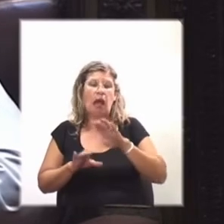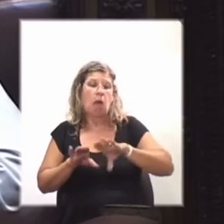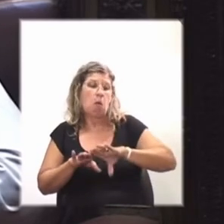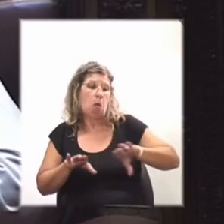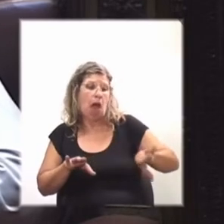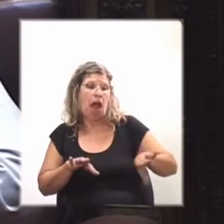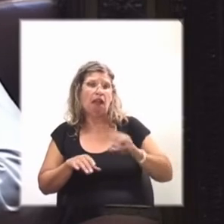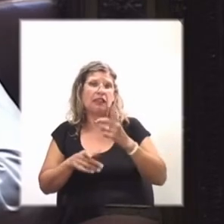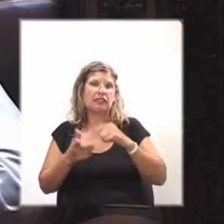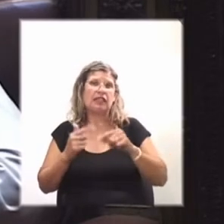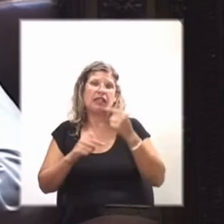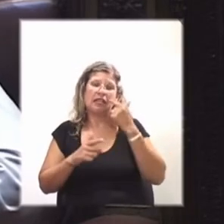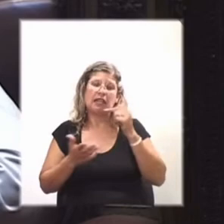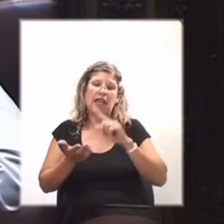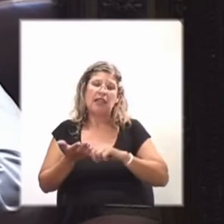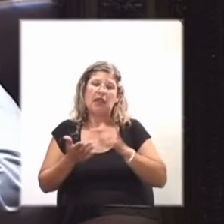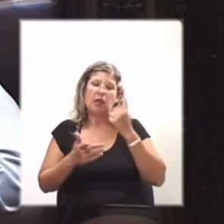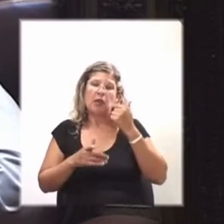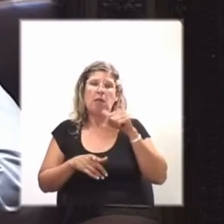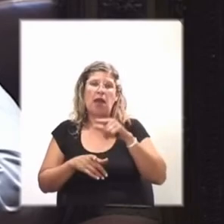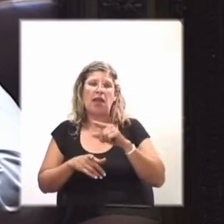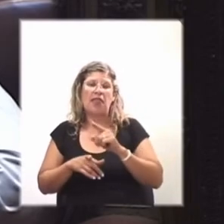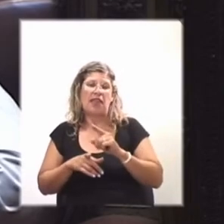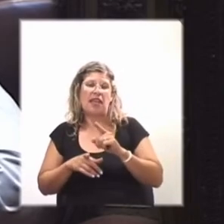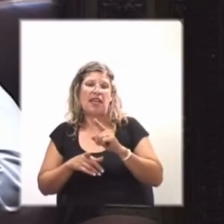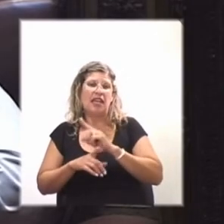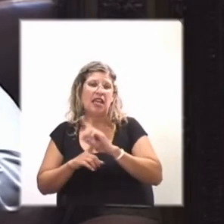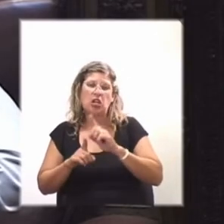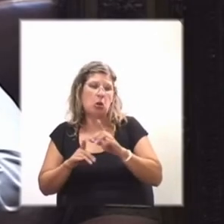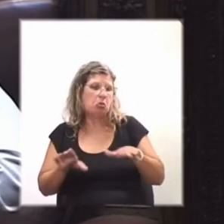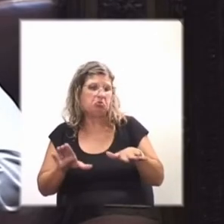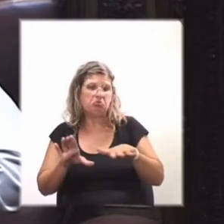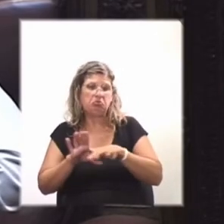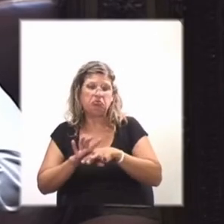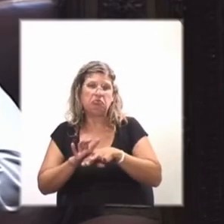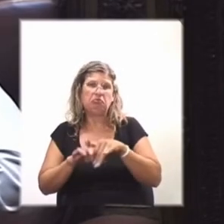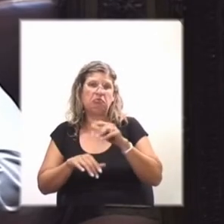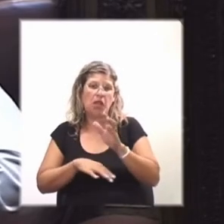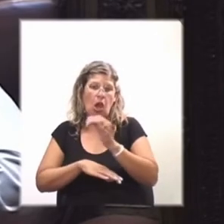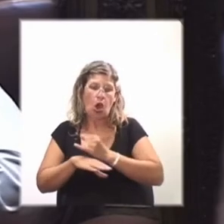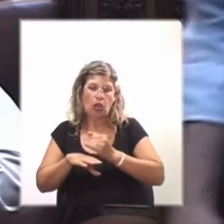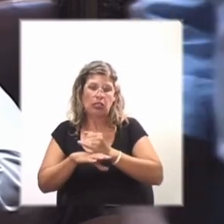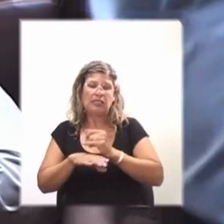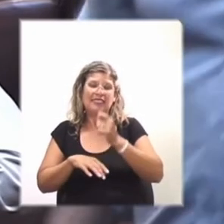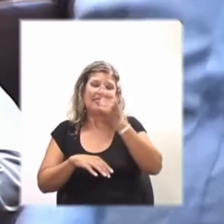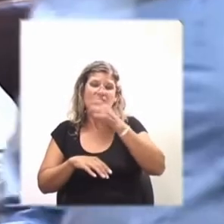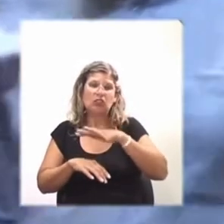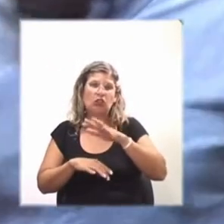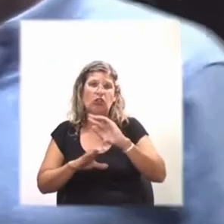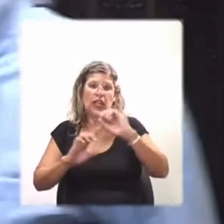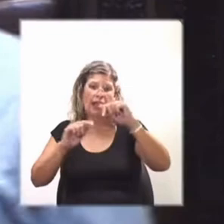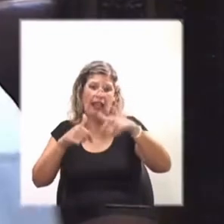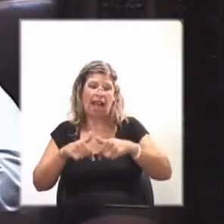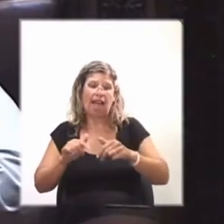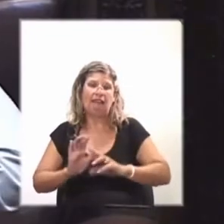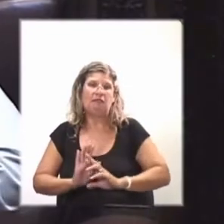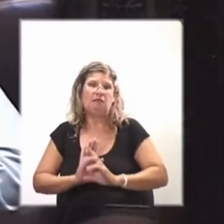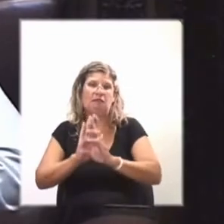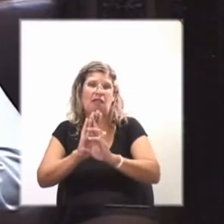de la rigurosidad académica imprescindible que no se corresponde con la institucionalidad histórica que esta casa